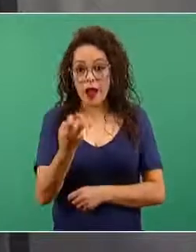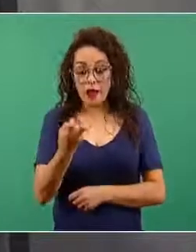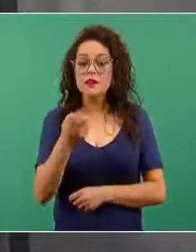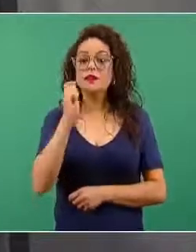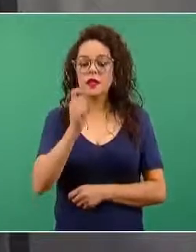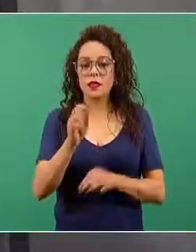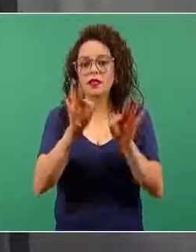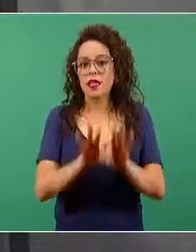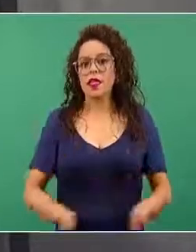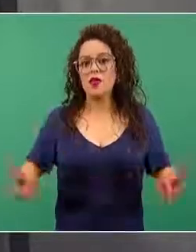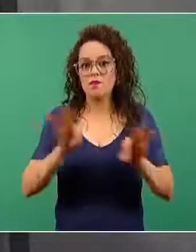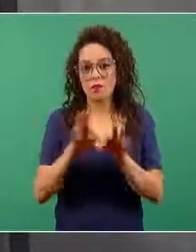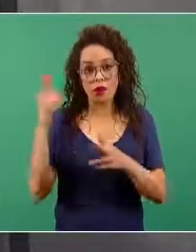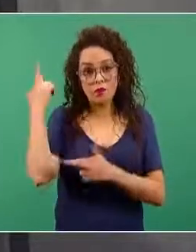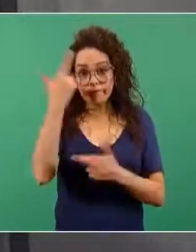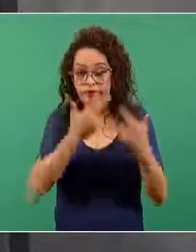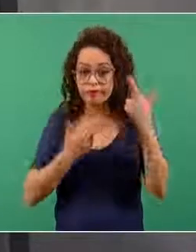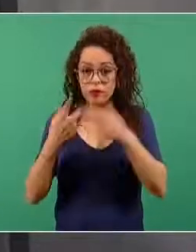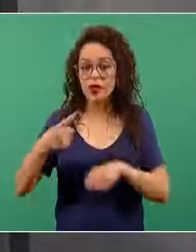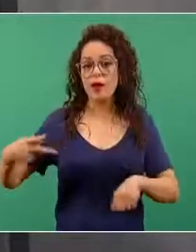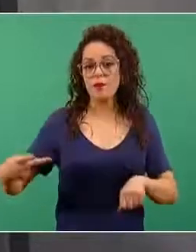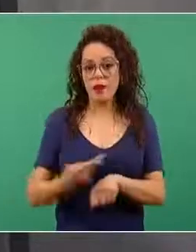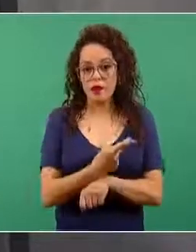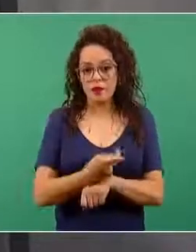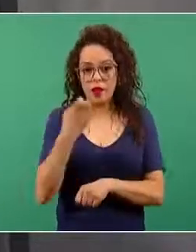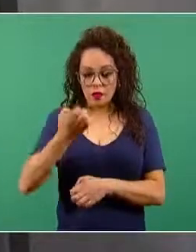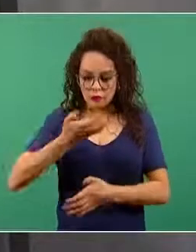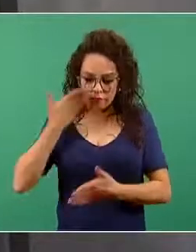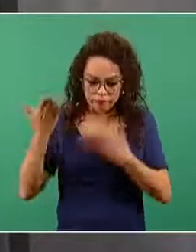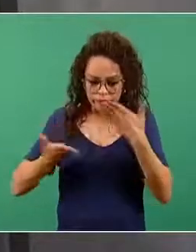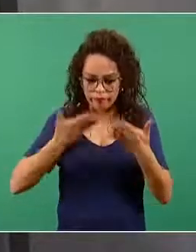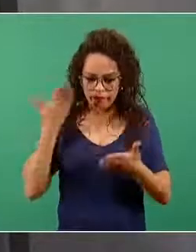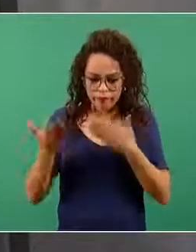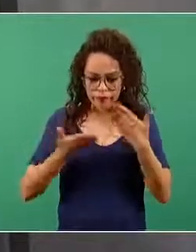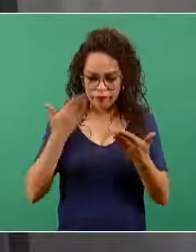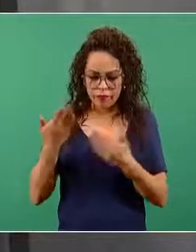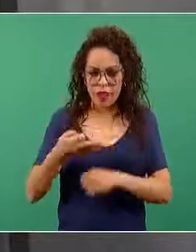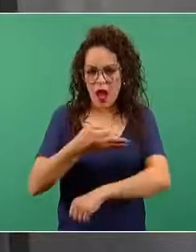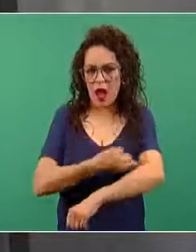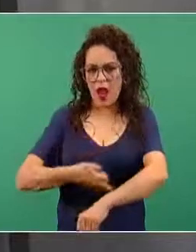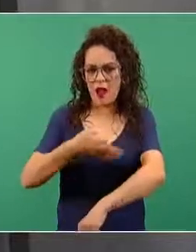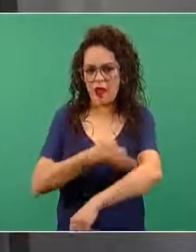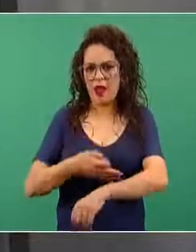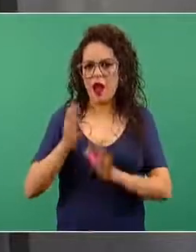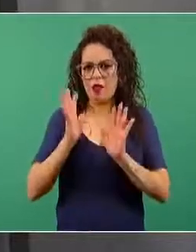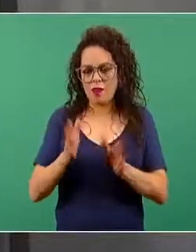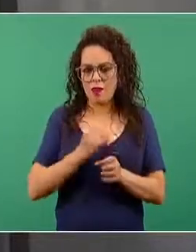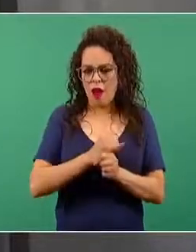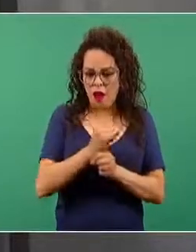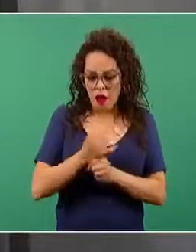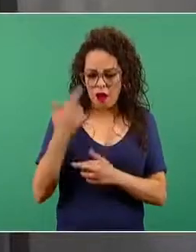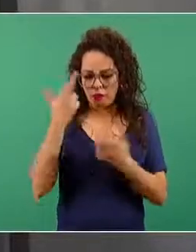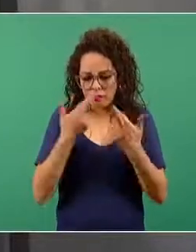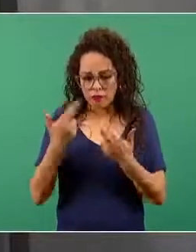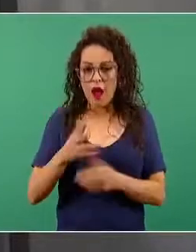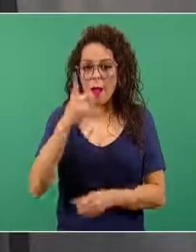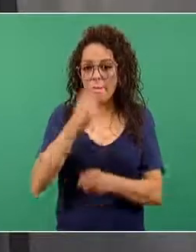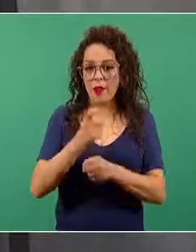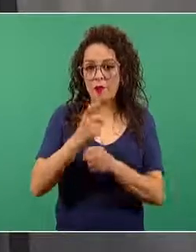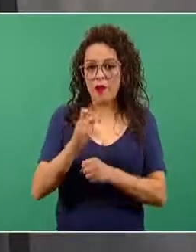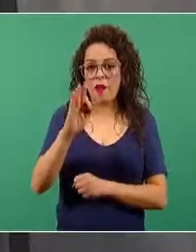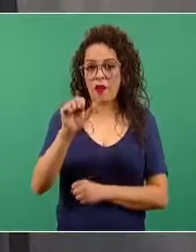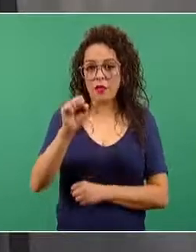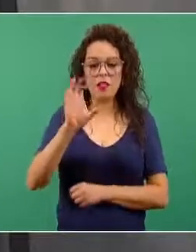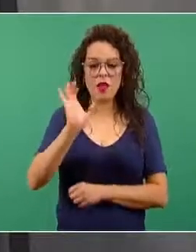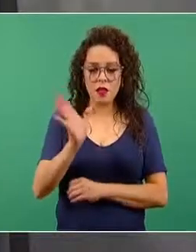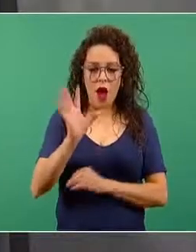estudio anatomopatológico. El estudio se realizó en horas de la tarde, concluyó ya la primera fase. Por el